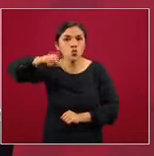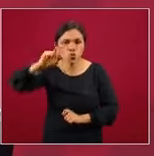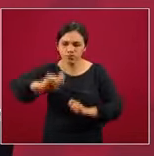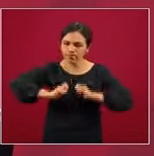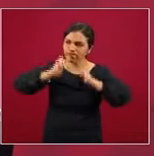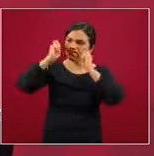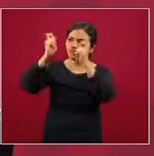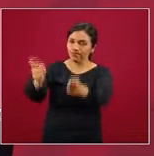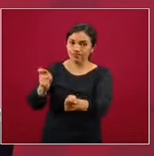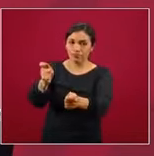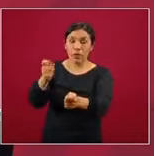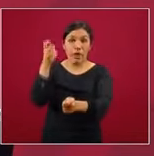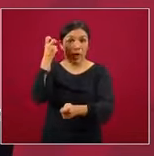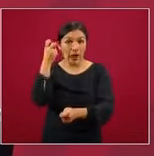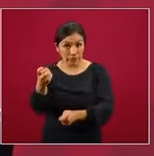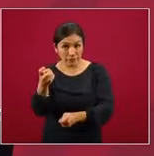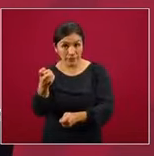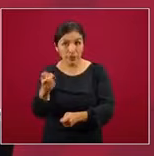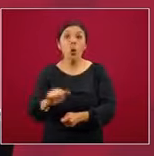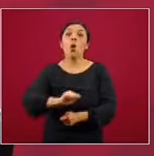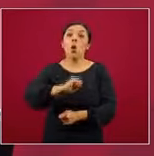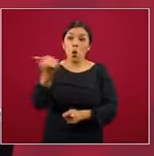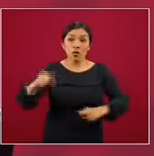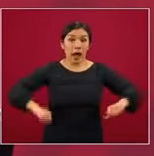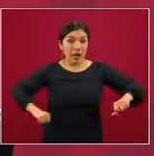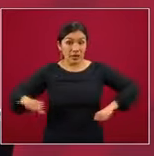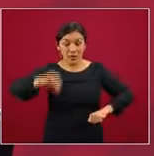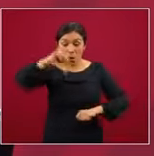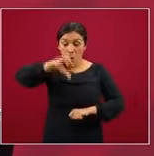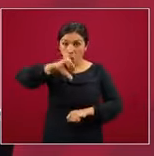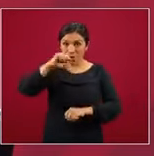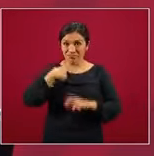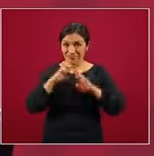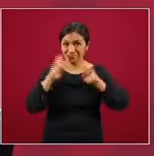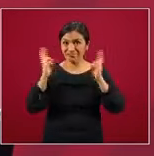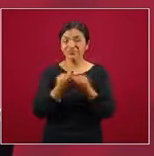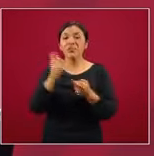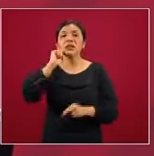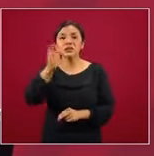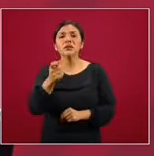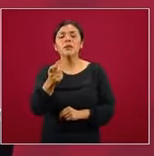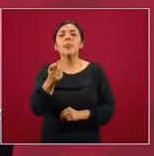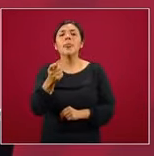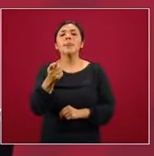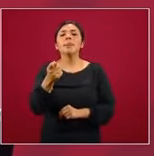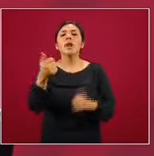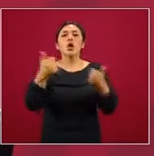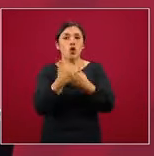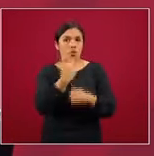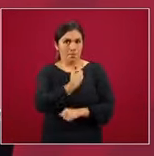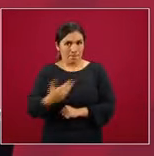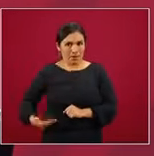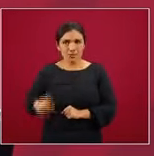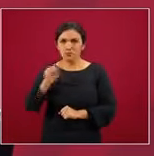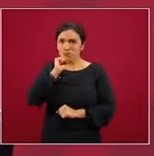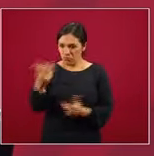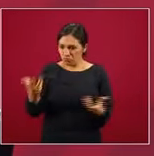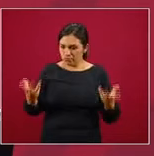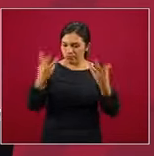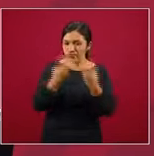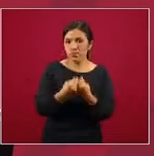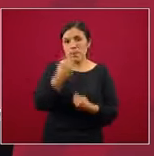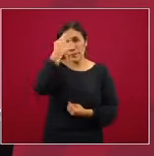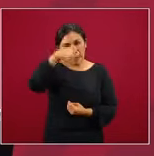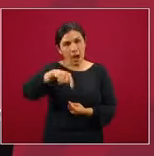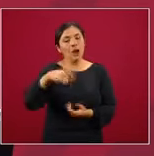Naciones Unidas. Otra de las actividades que tuvimos hoy fue una reunión con el señor presidente en la